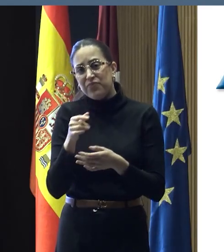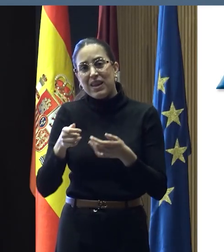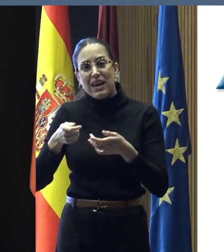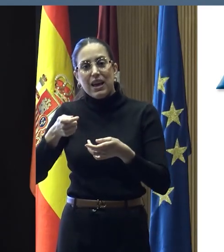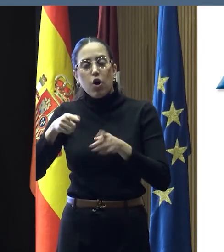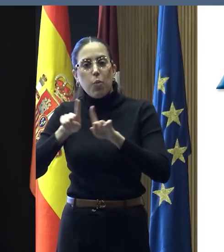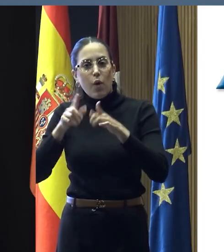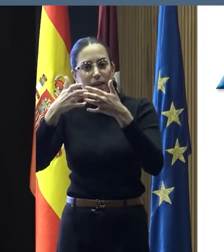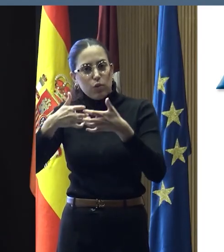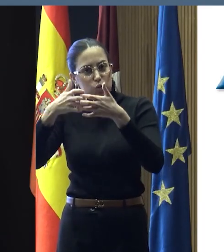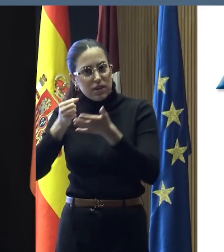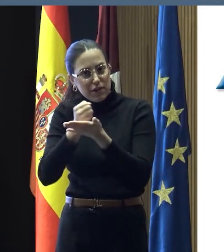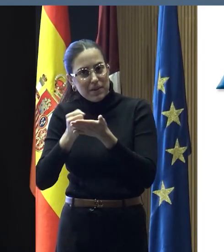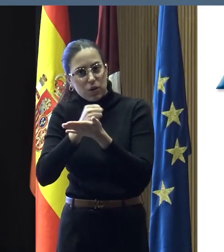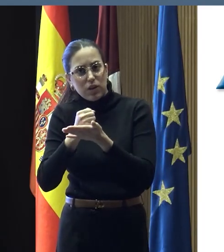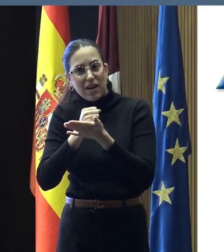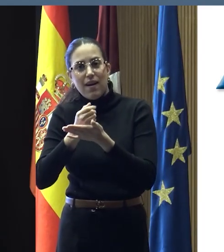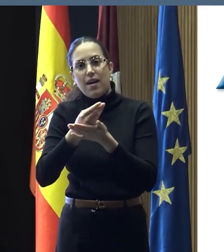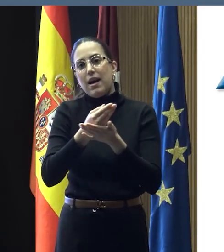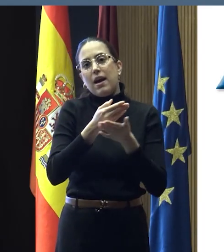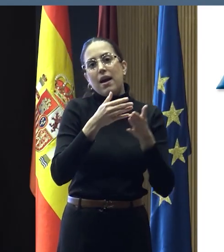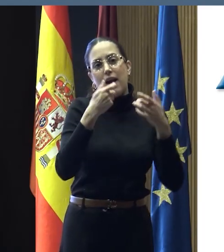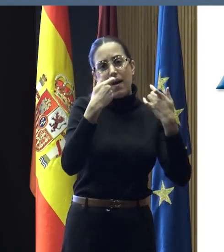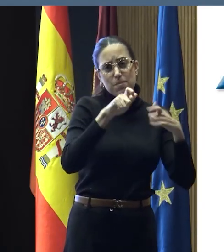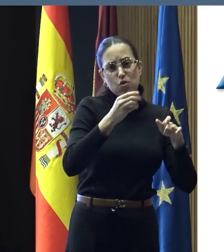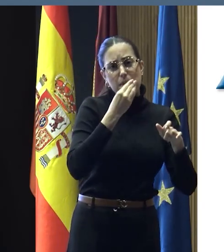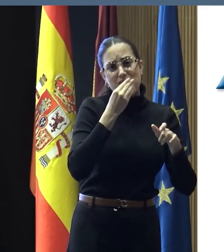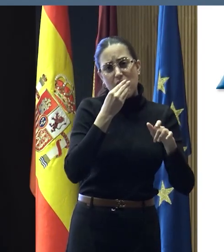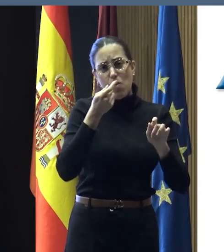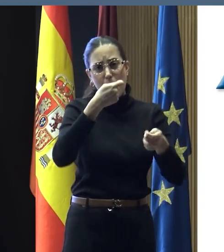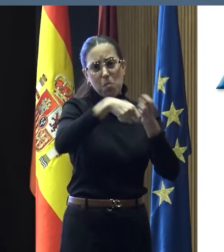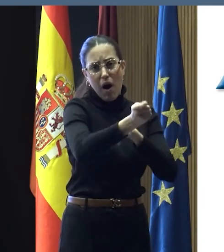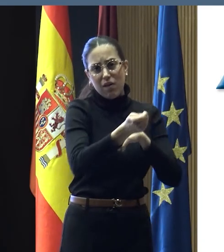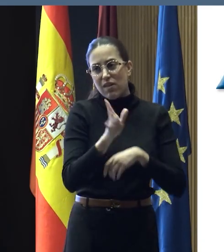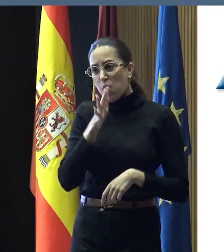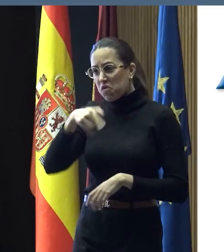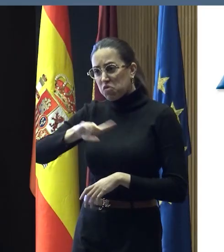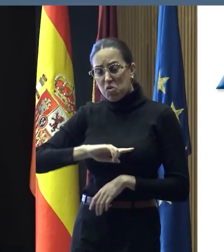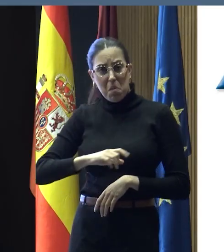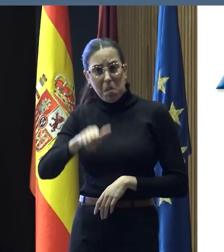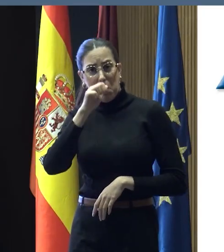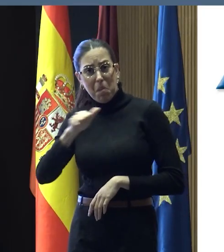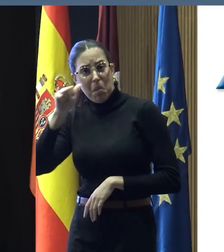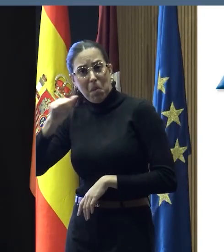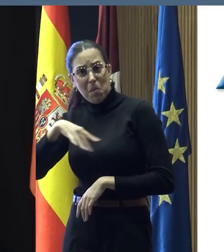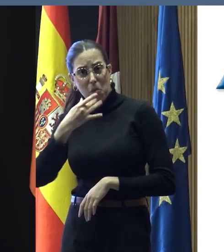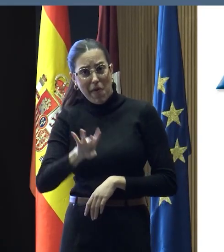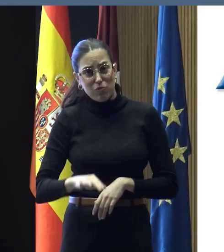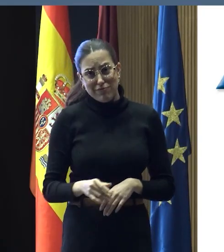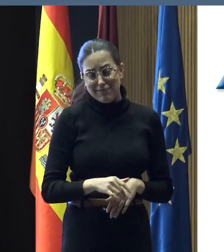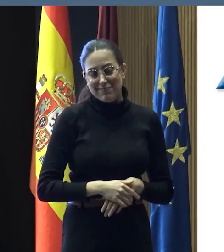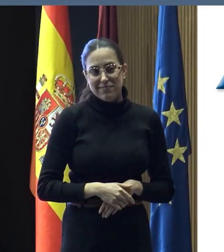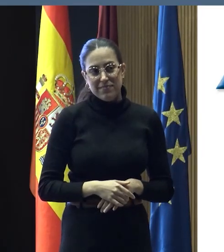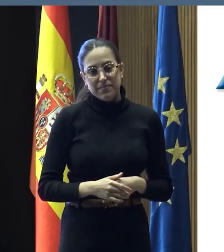vendió tranquilamente a la industria alimentaria y ahora pues lo tomamos sin más.